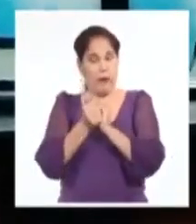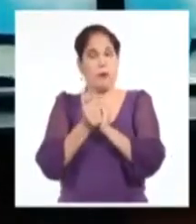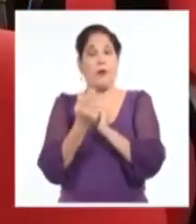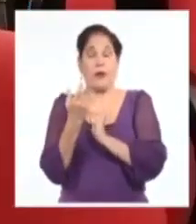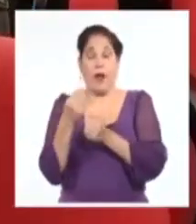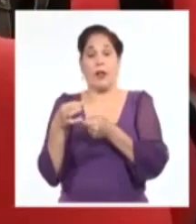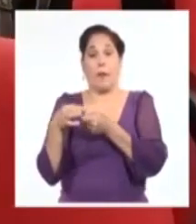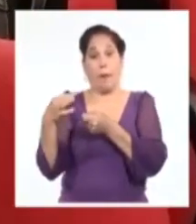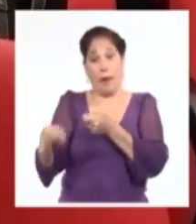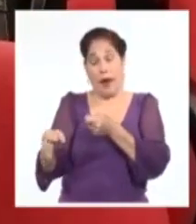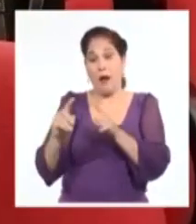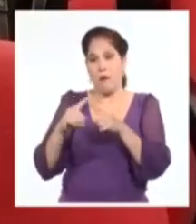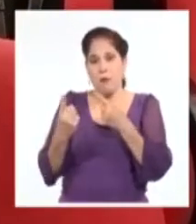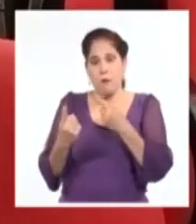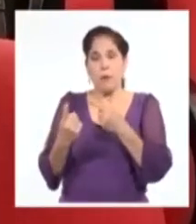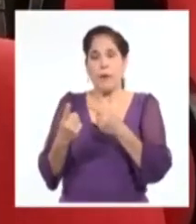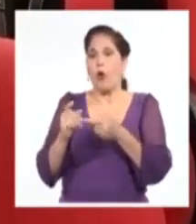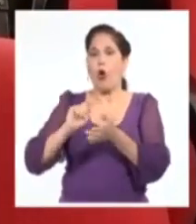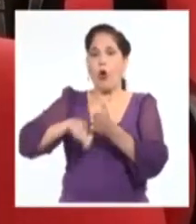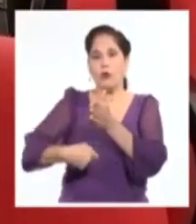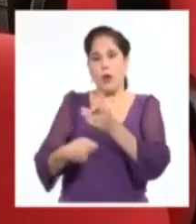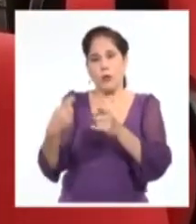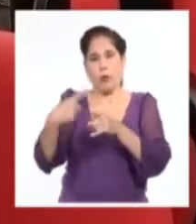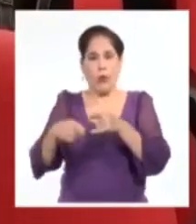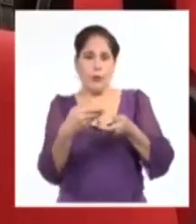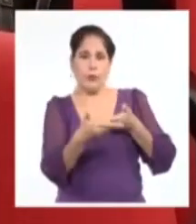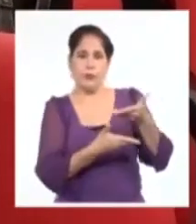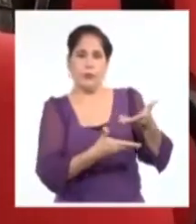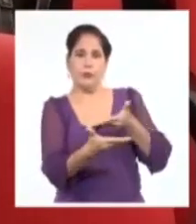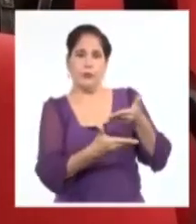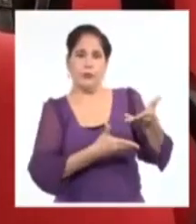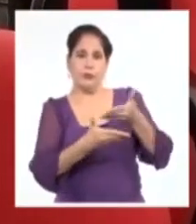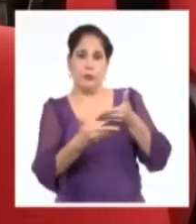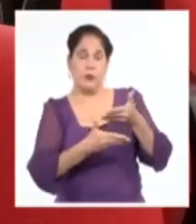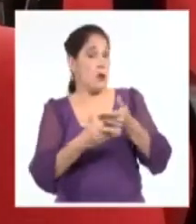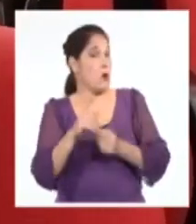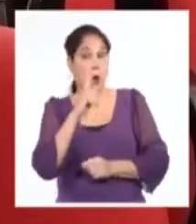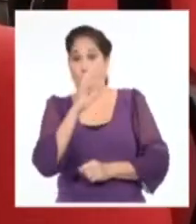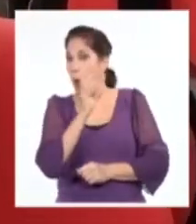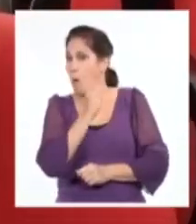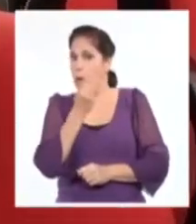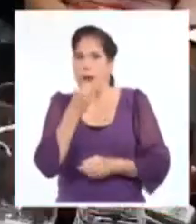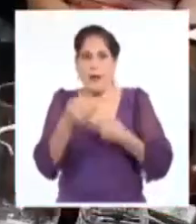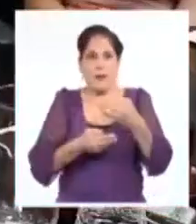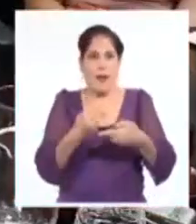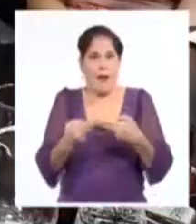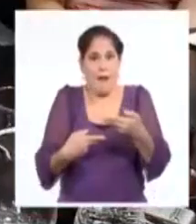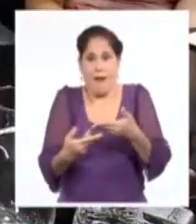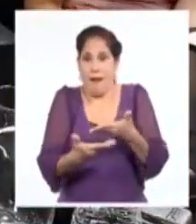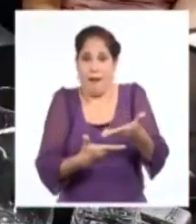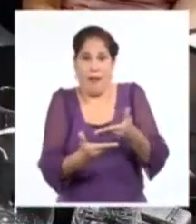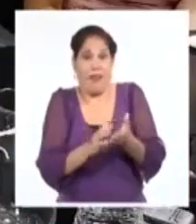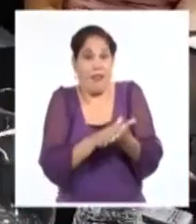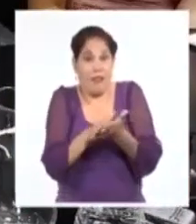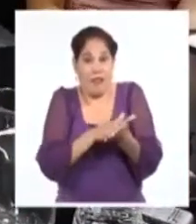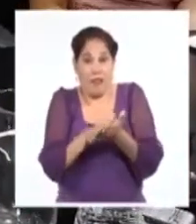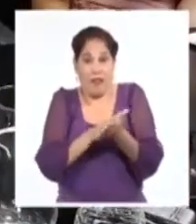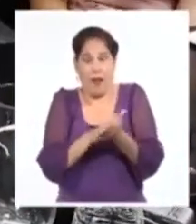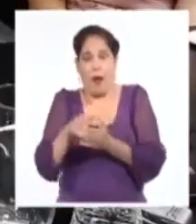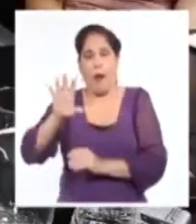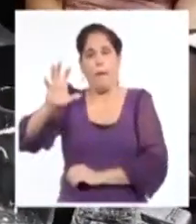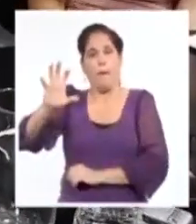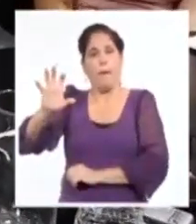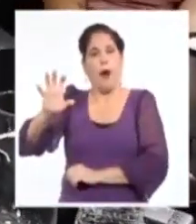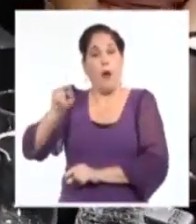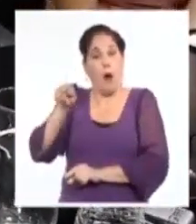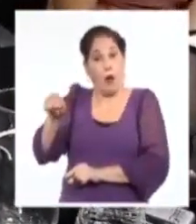cobrar por conceptos de contratos y otras negociaciones, por no poder hacer transacciones en instalaciones bancarias